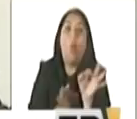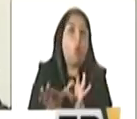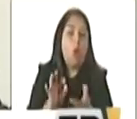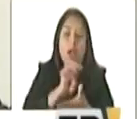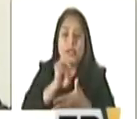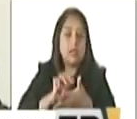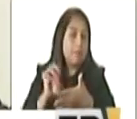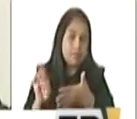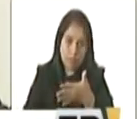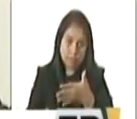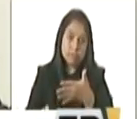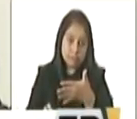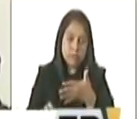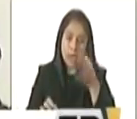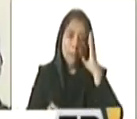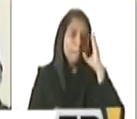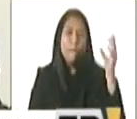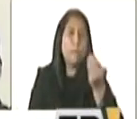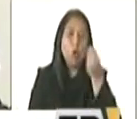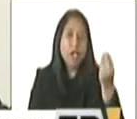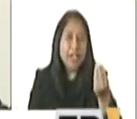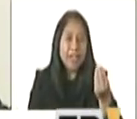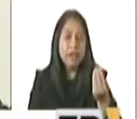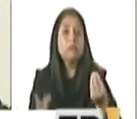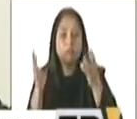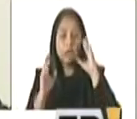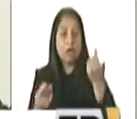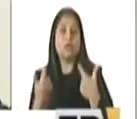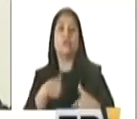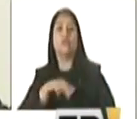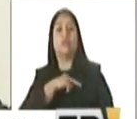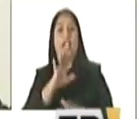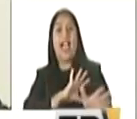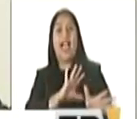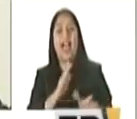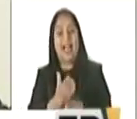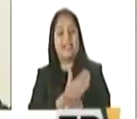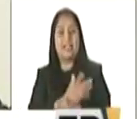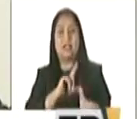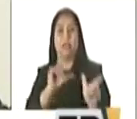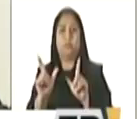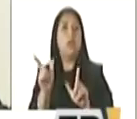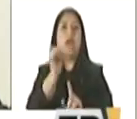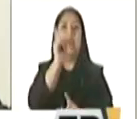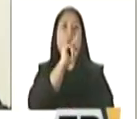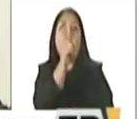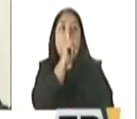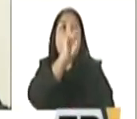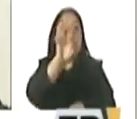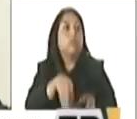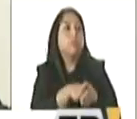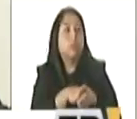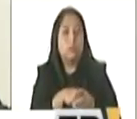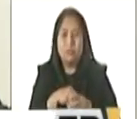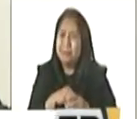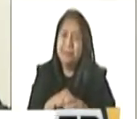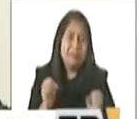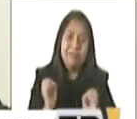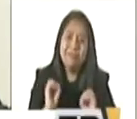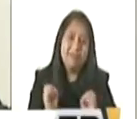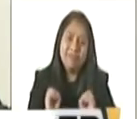Petén. Porque nos estamos preparando. No es que estemos escondiendo casos. No ganamos